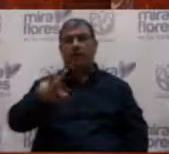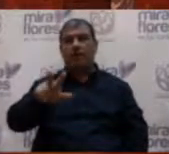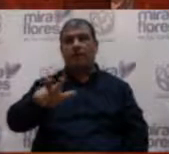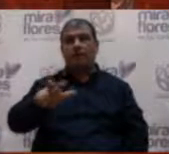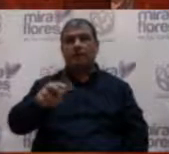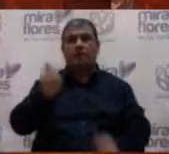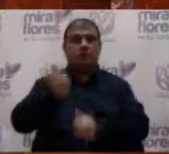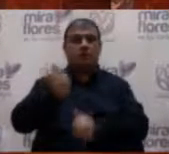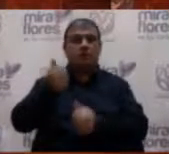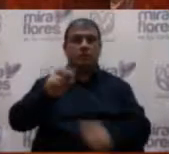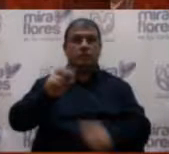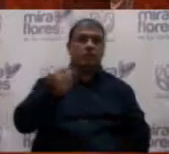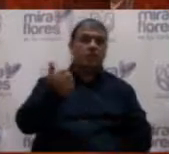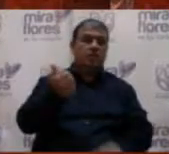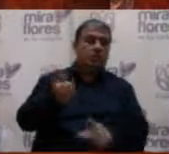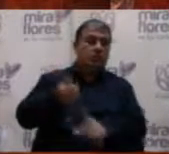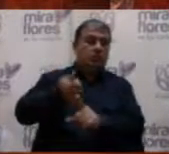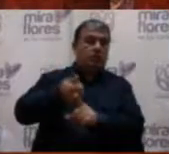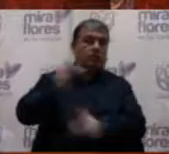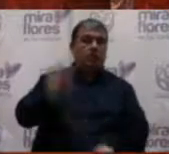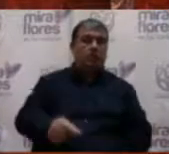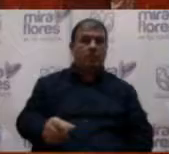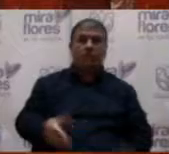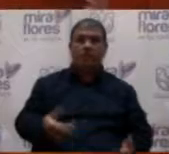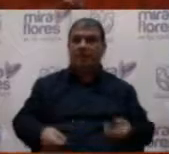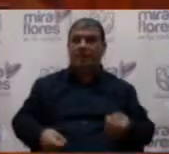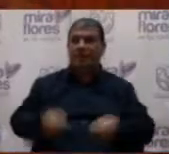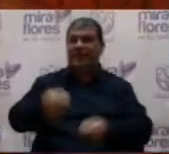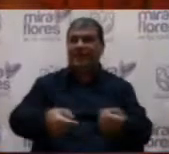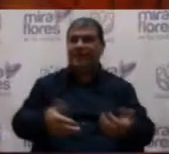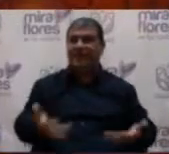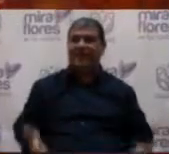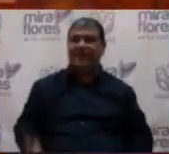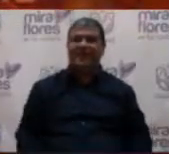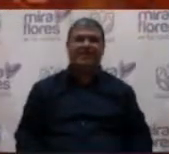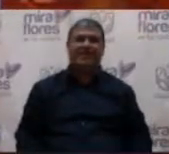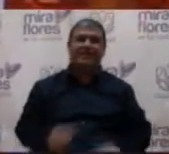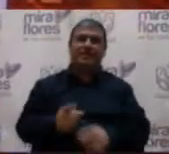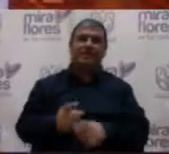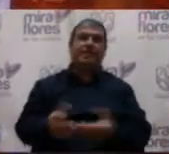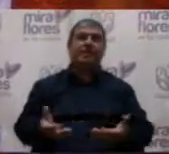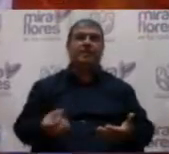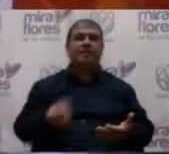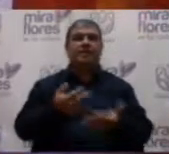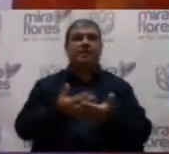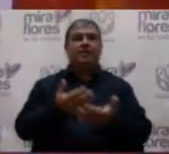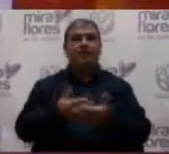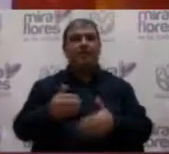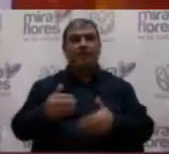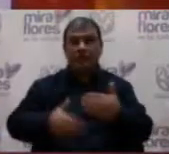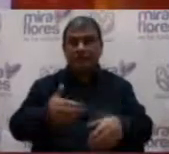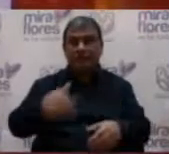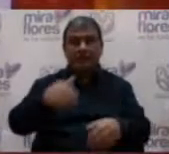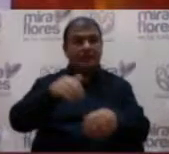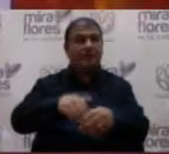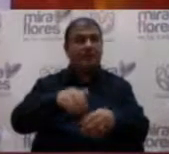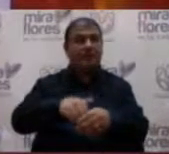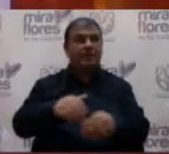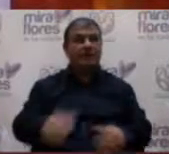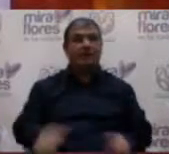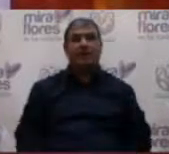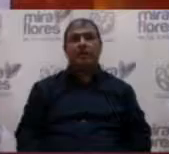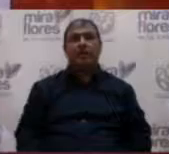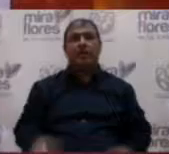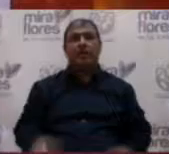2016 por motivos personales. No me roba gastos tampoco, ¿no? Muy bien. Entonces procederemos a votar.